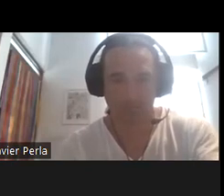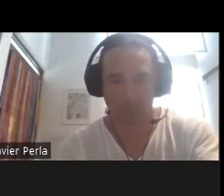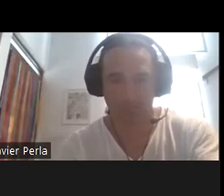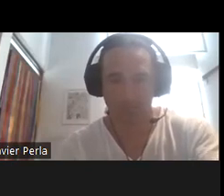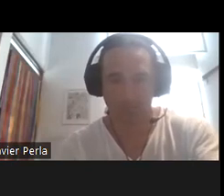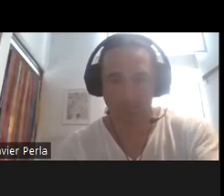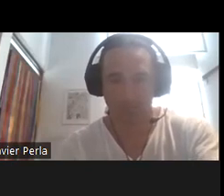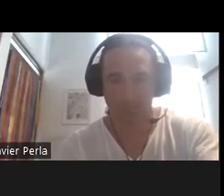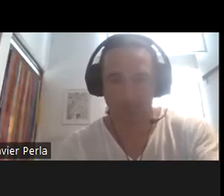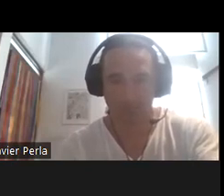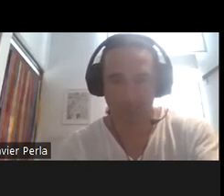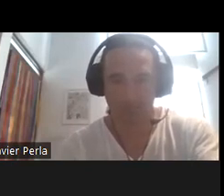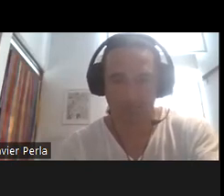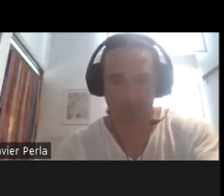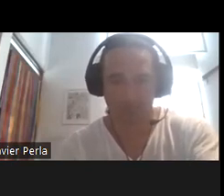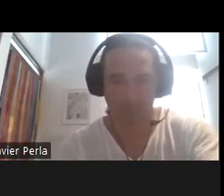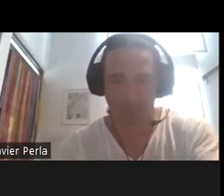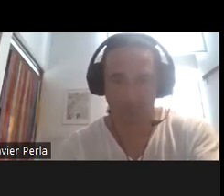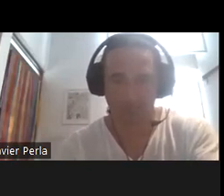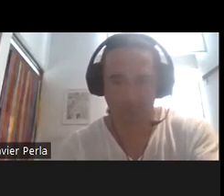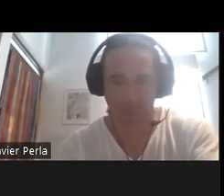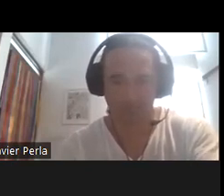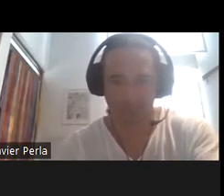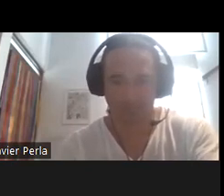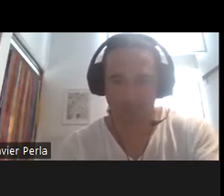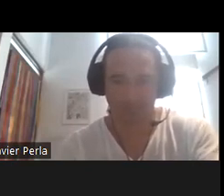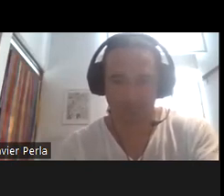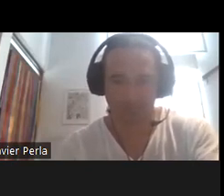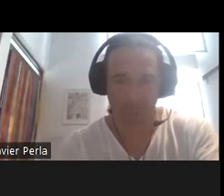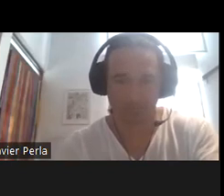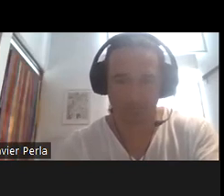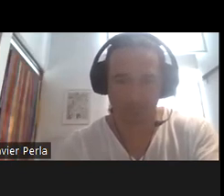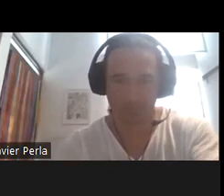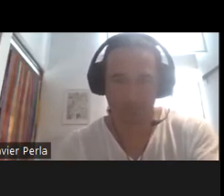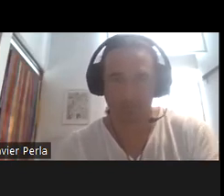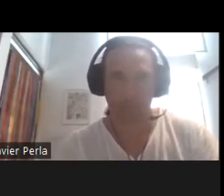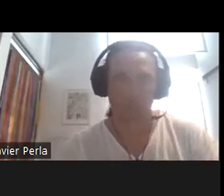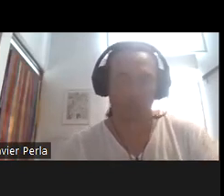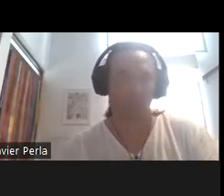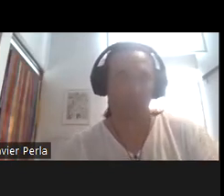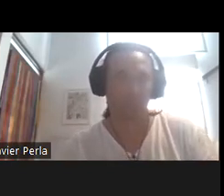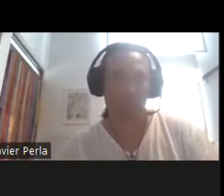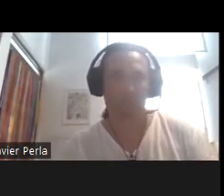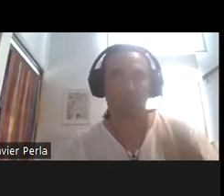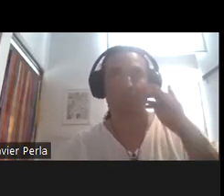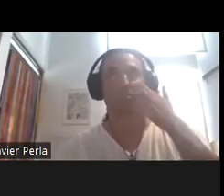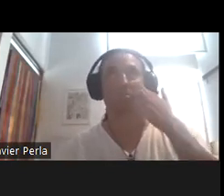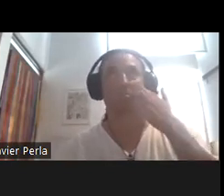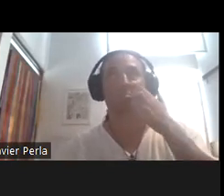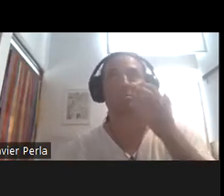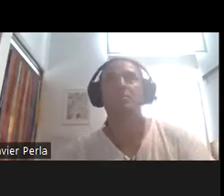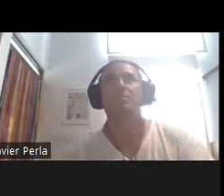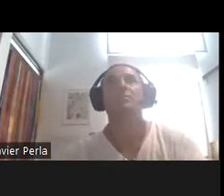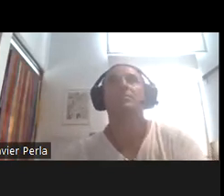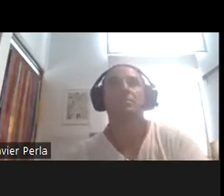involucrar. Y el involucramiento del consumidor va a ser fundamental. Si no, vamos a tener, como bien lo menciono, una